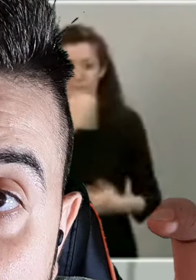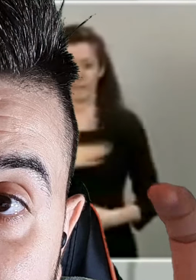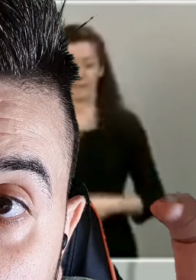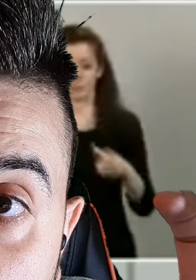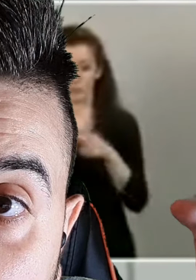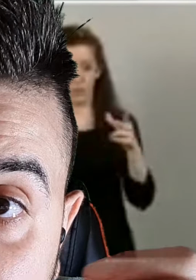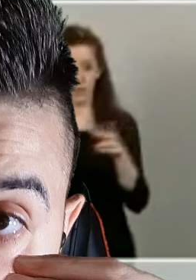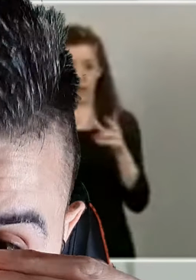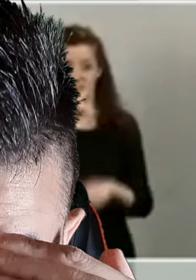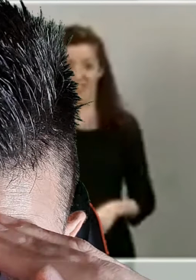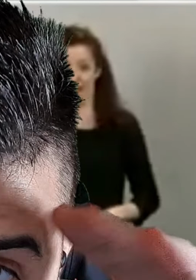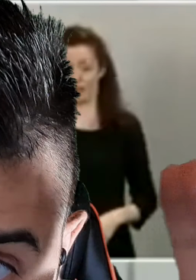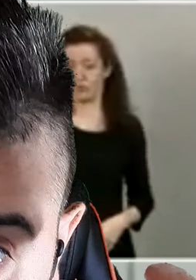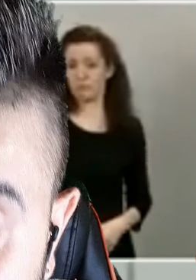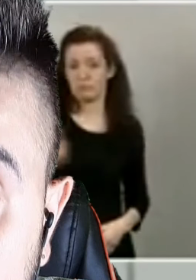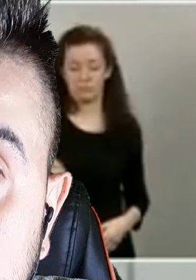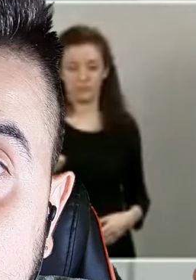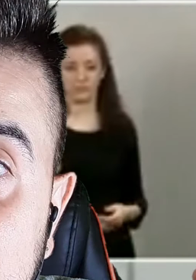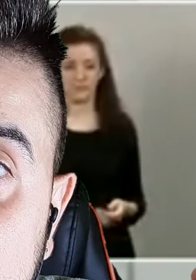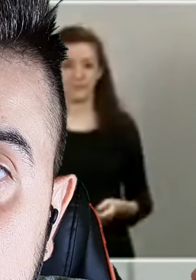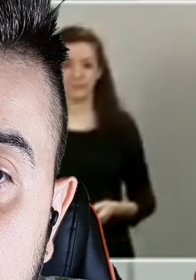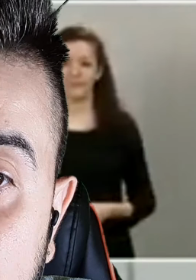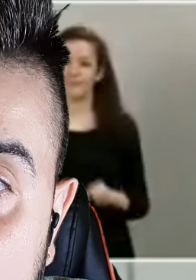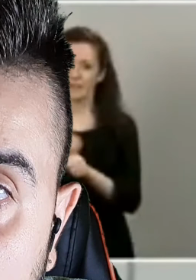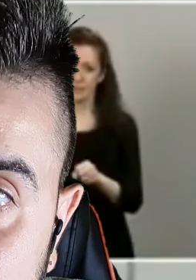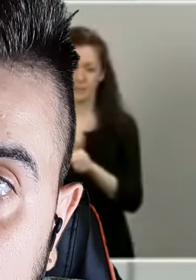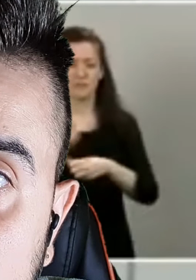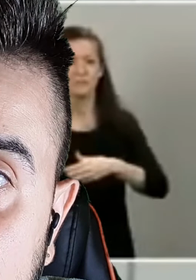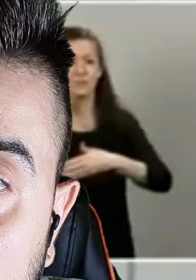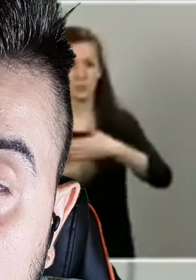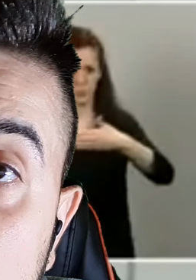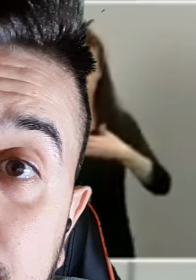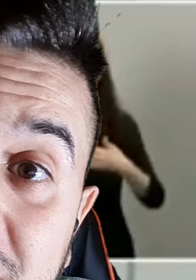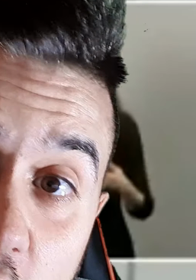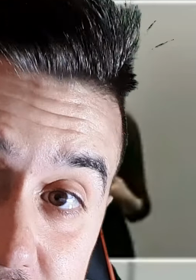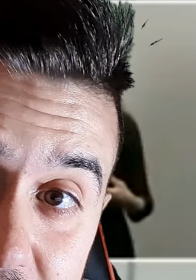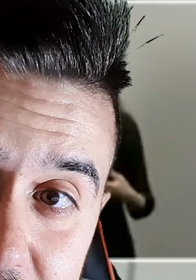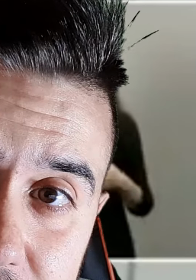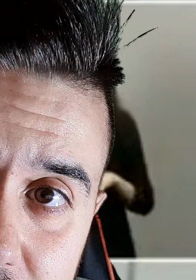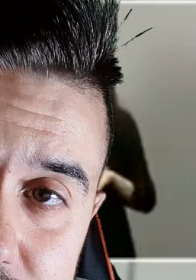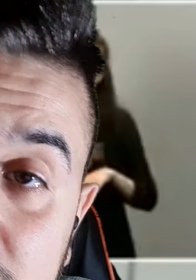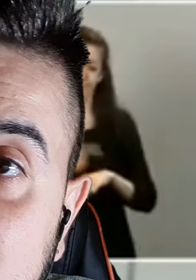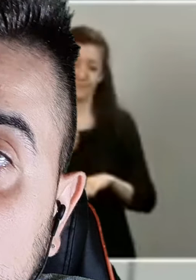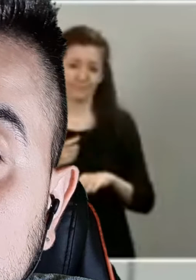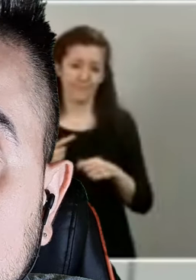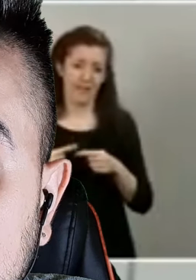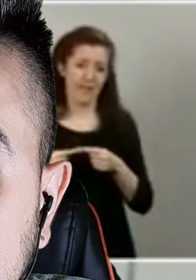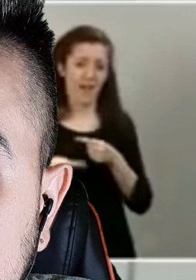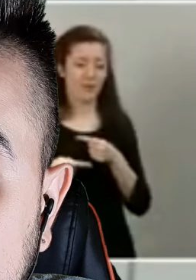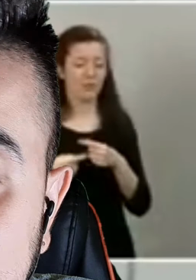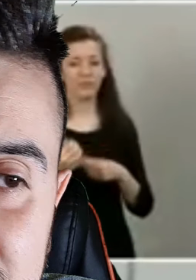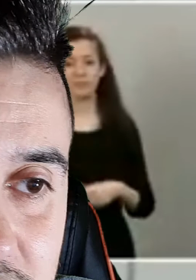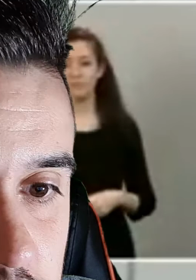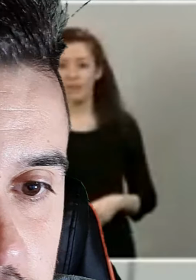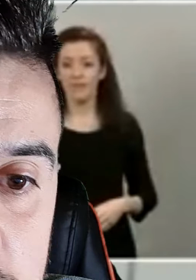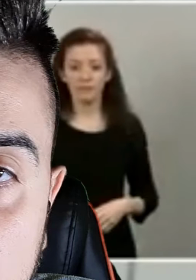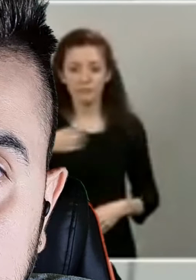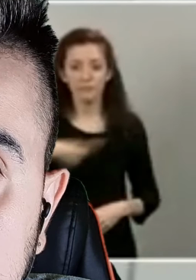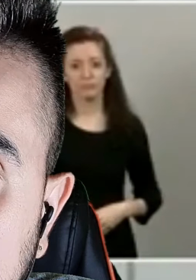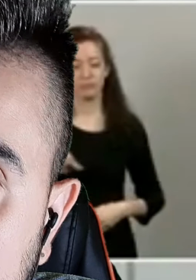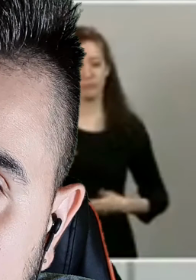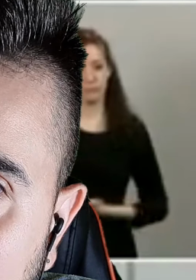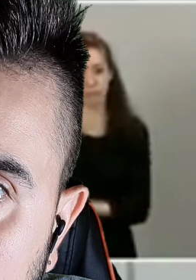abra un poquito la vista vale para los que estamos abajo pero los que están arriba siguen todos igual siguen